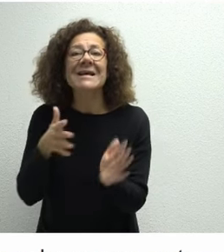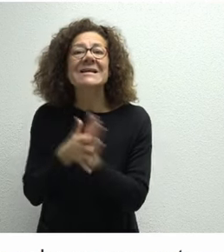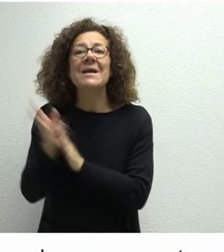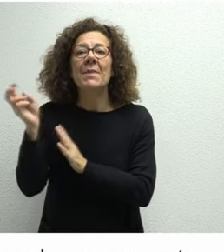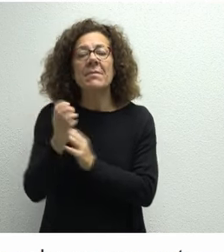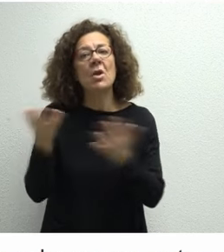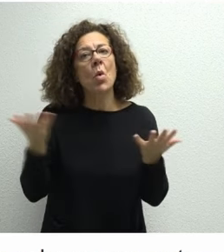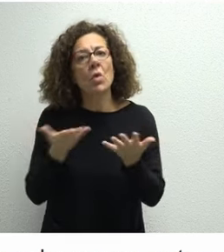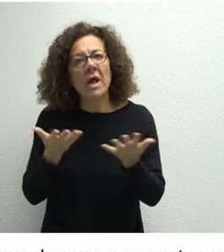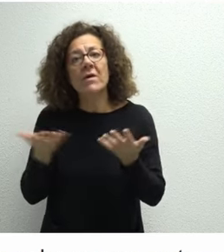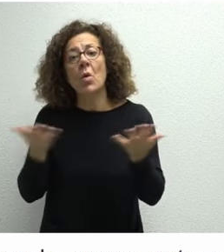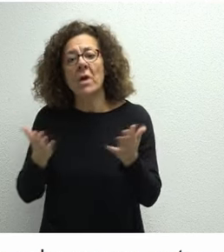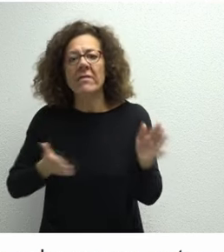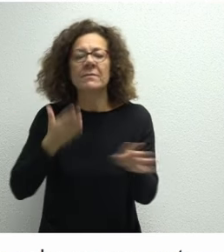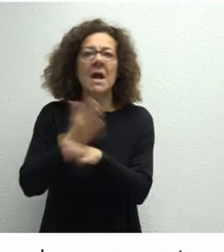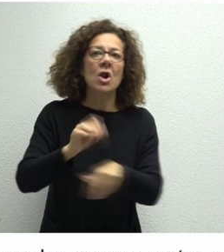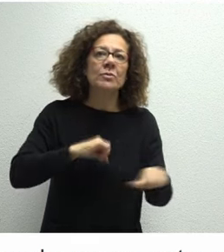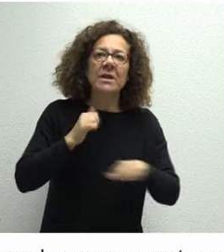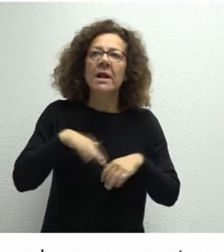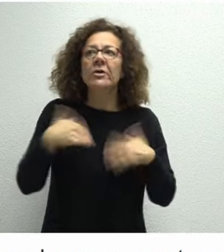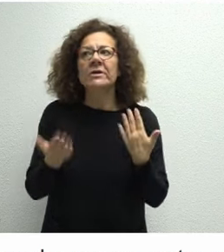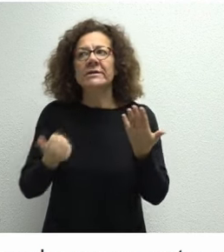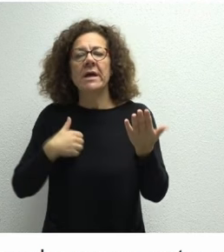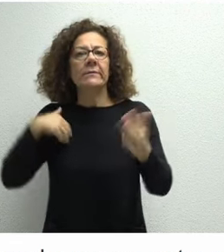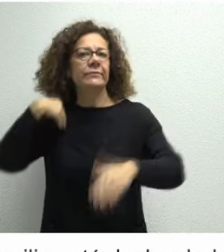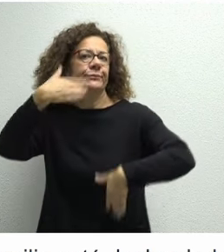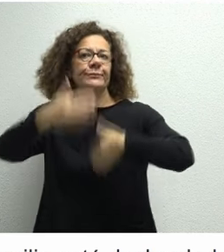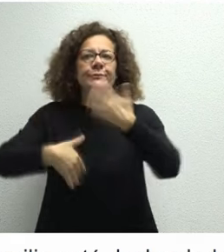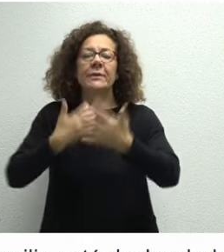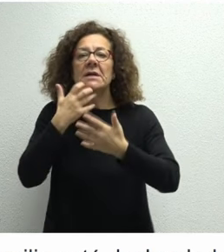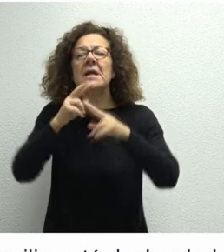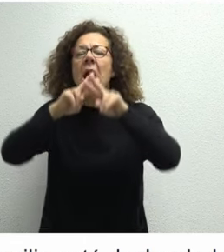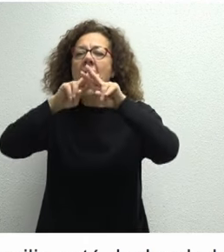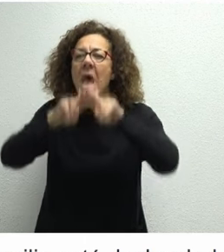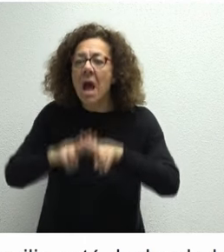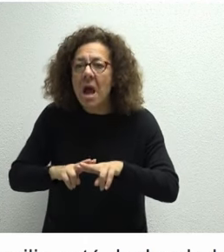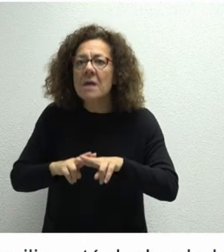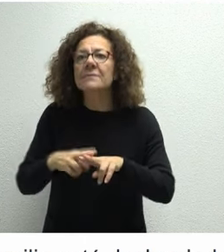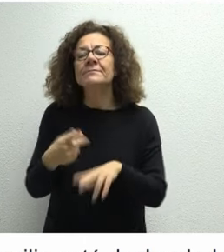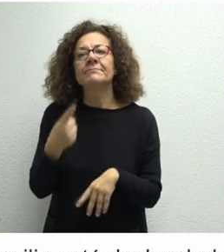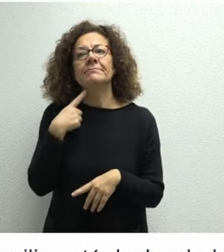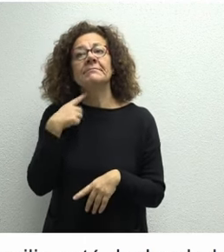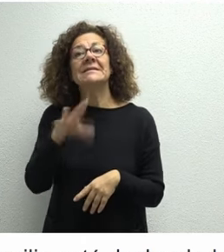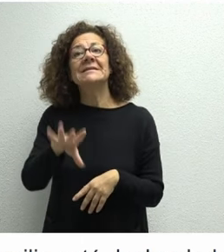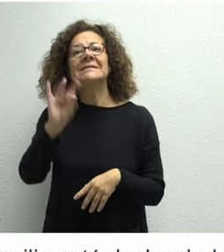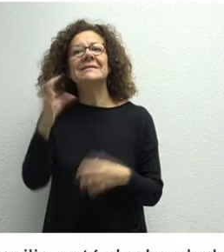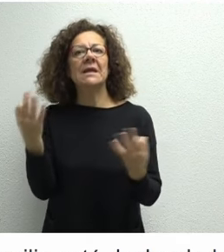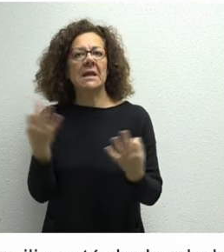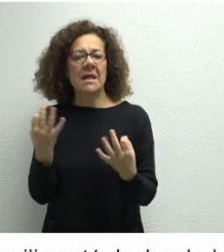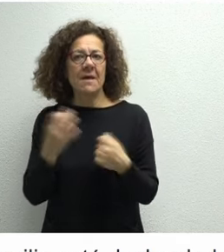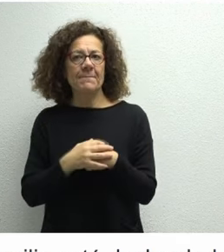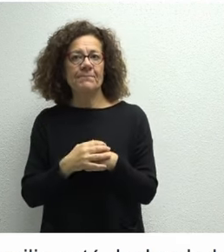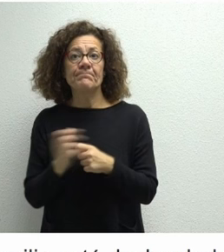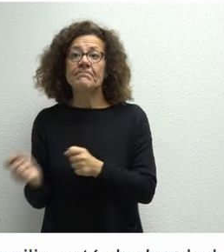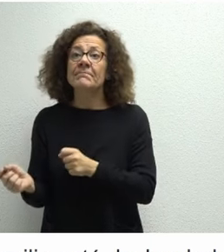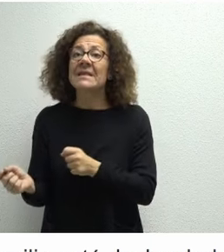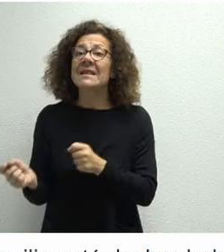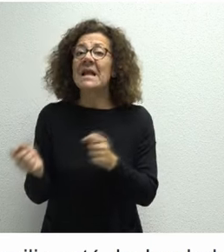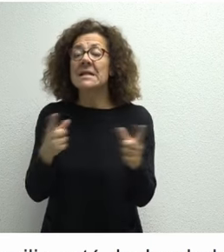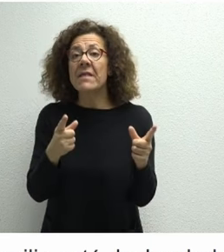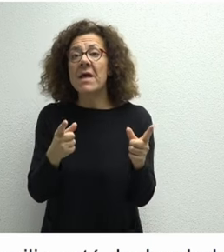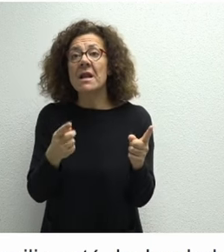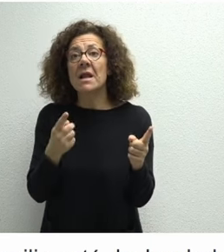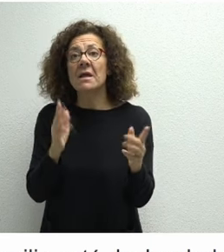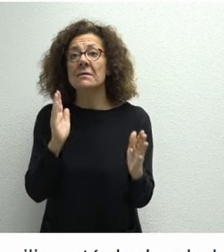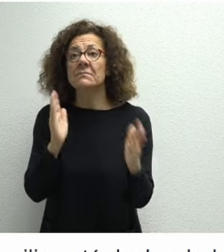de urgencia va al hospital entonces llega un momento en que se analiza el caso y se decide eh trasladarle Por